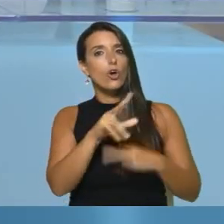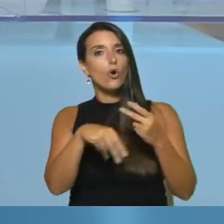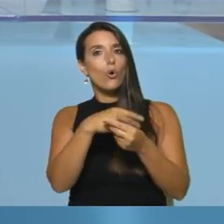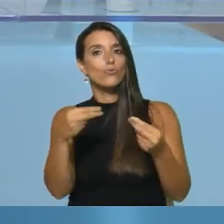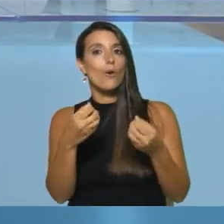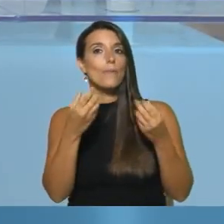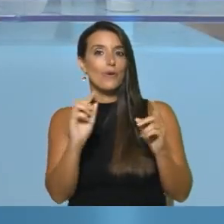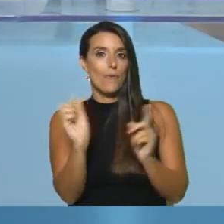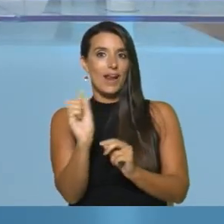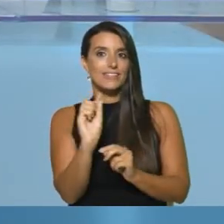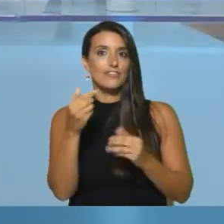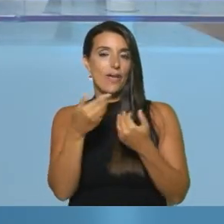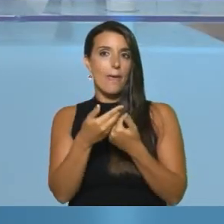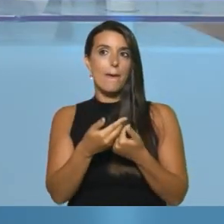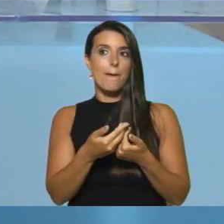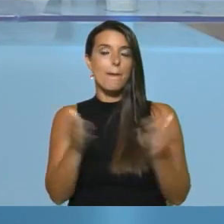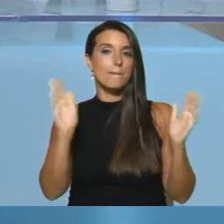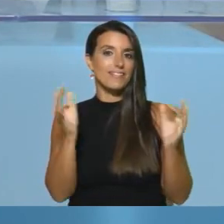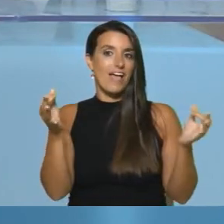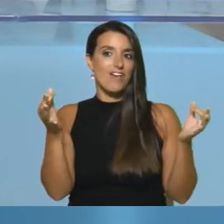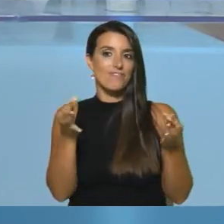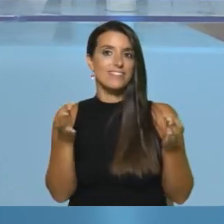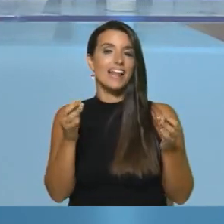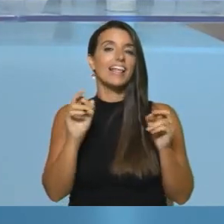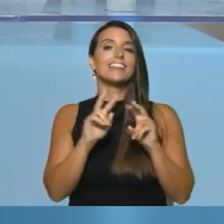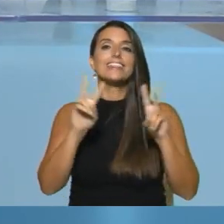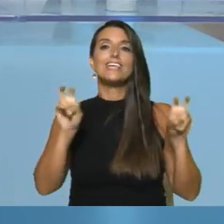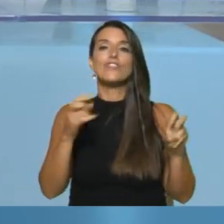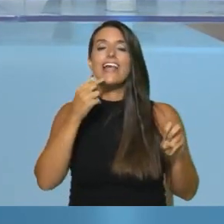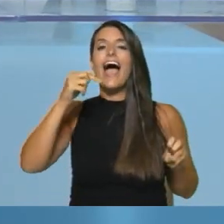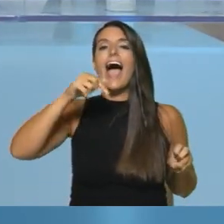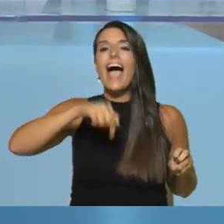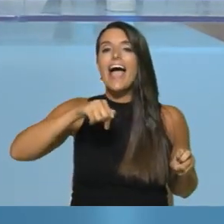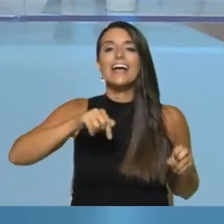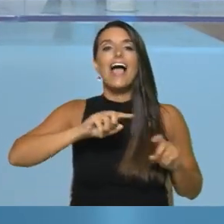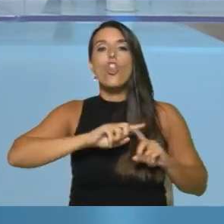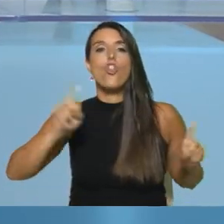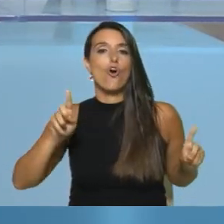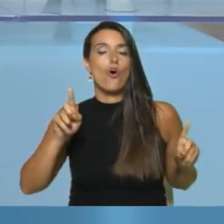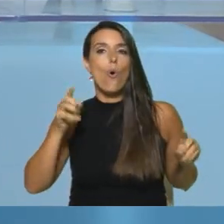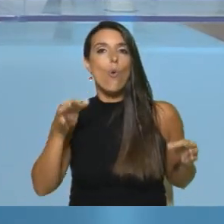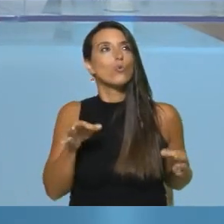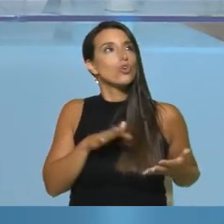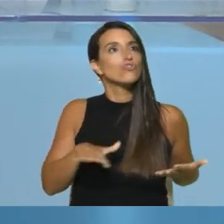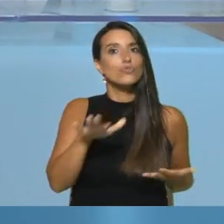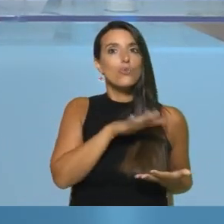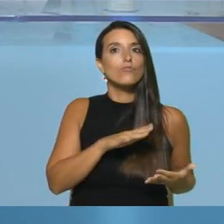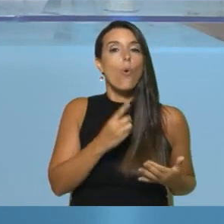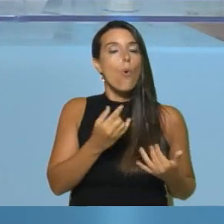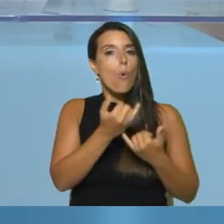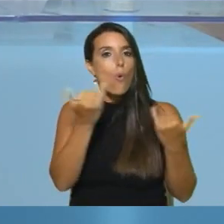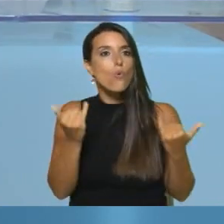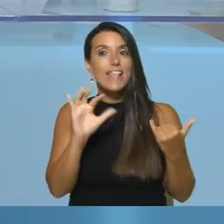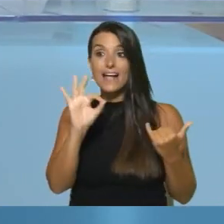en un ratito nada más comienza este especial el título que dice acá no va a pasar a partir de los episodios de un día como